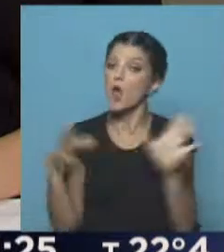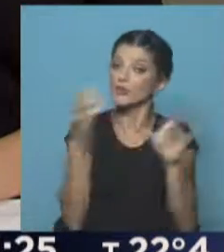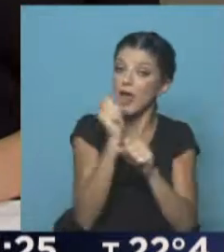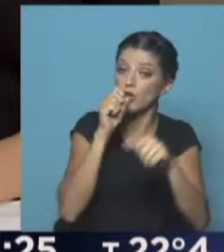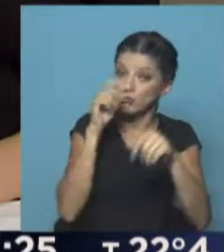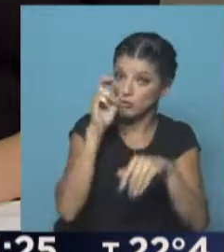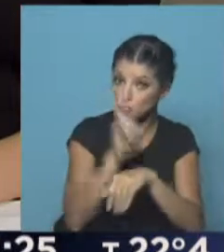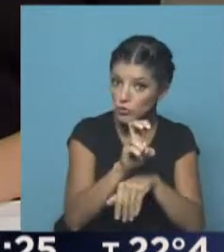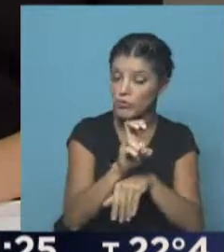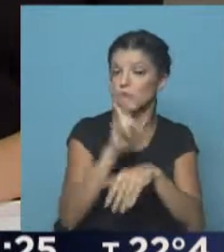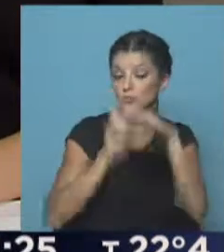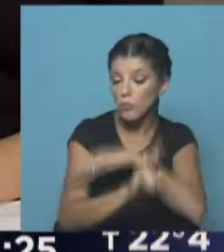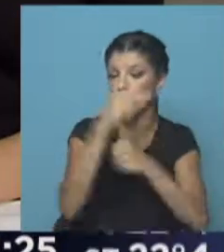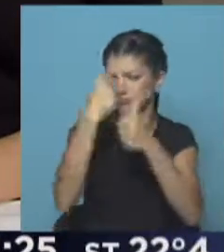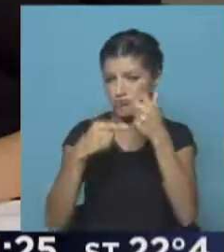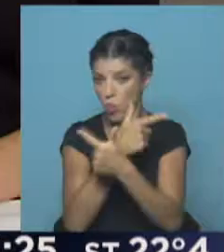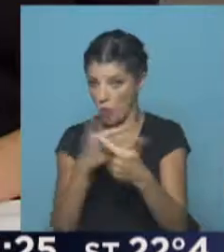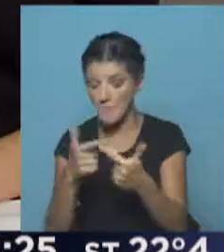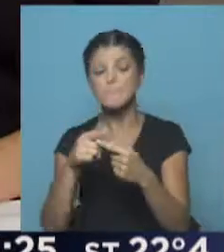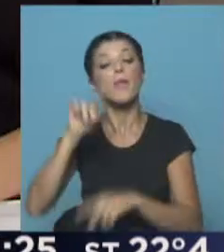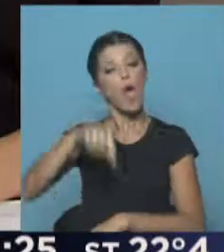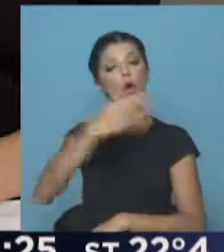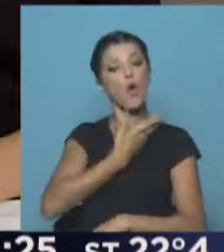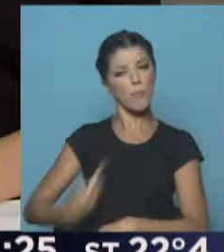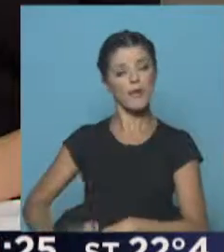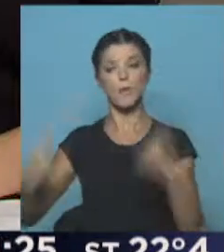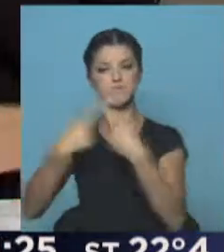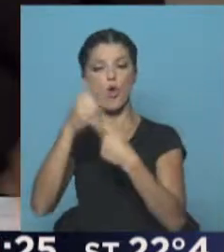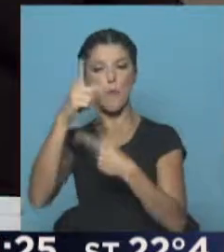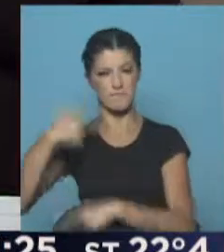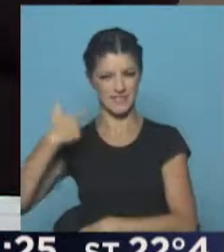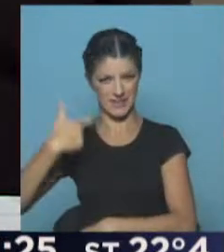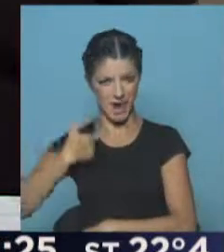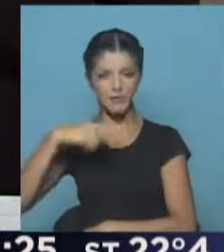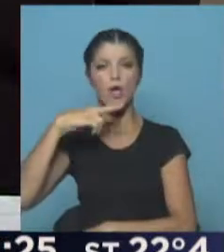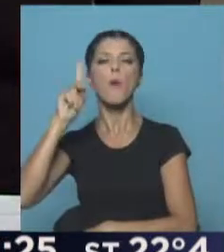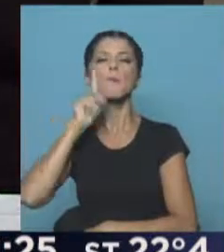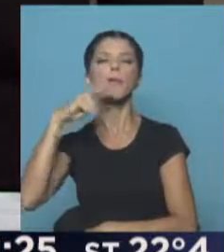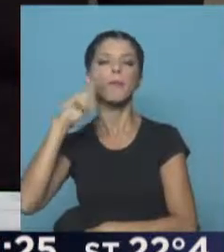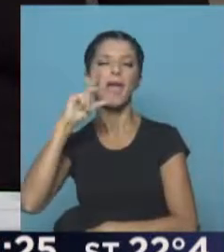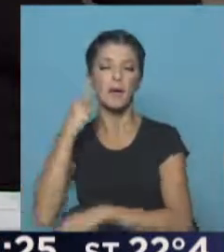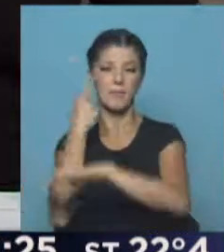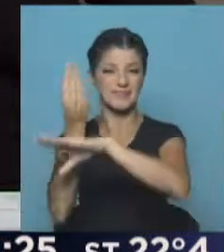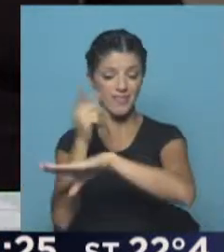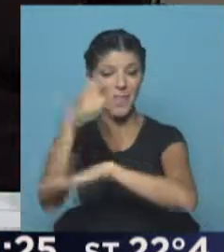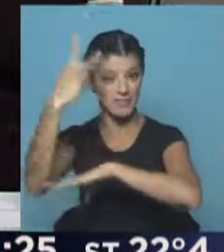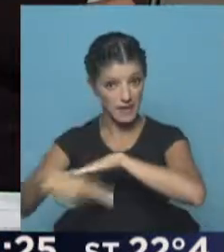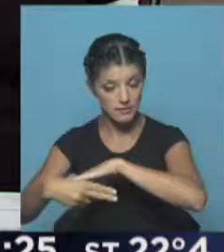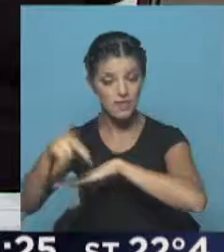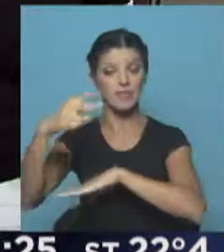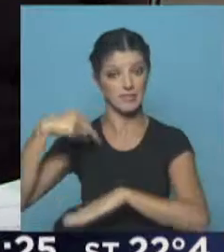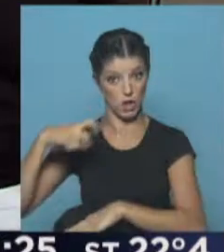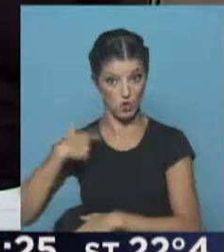en esta jornada tuvo cruces fuertes con algunos líderes sindicales, sobre todo con Omar Viviani de los taxistas. Exactamente, quien es el titular del sindicato